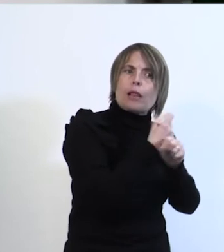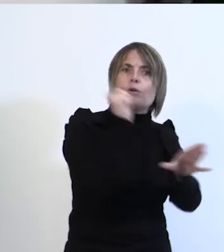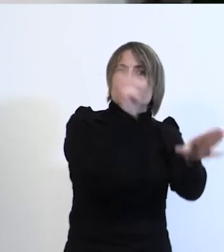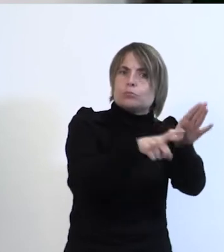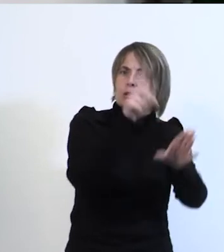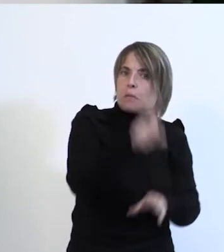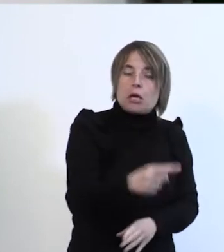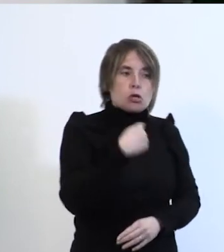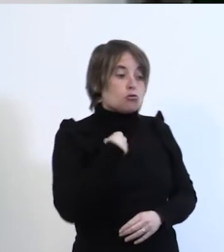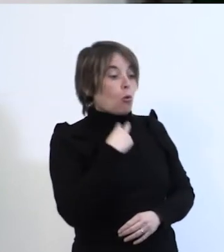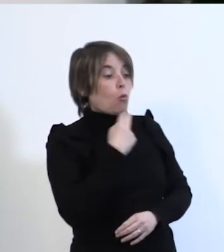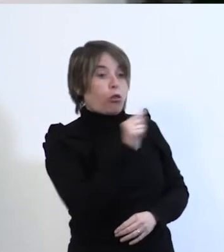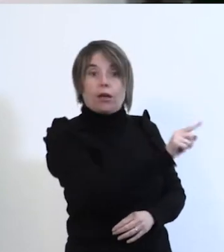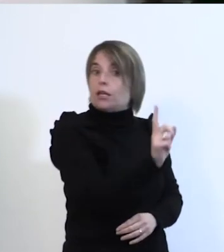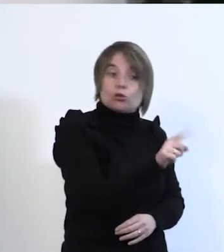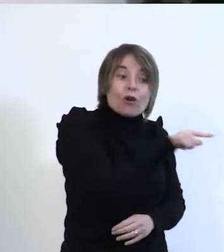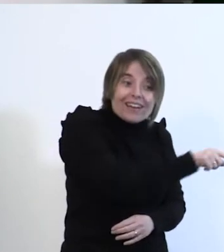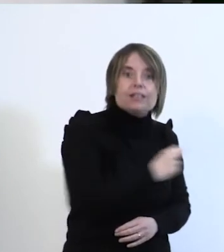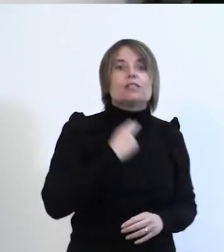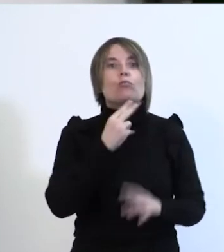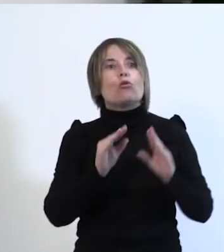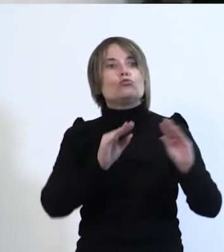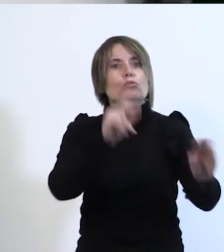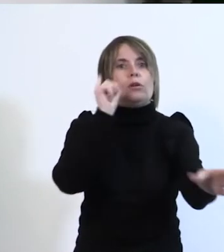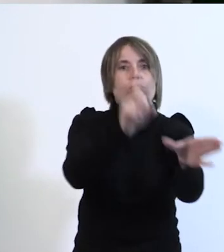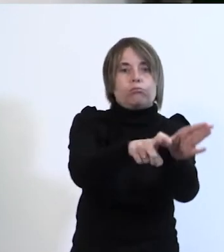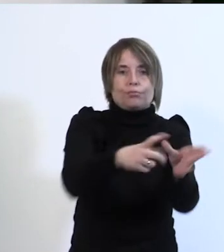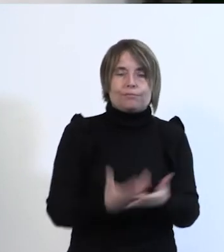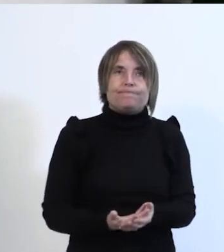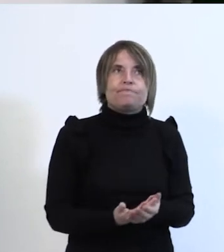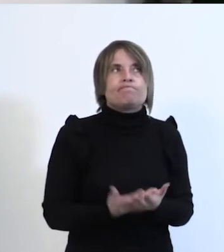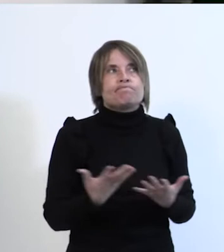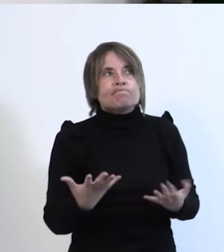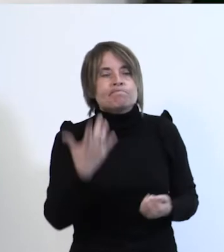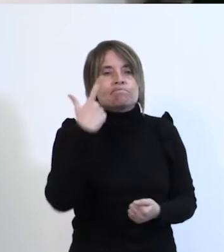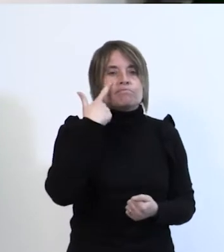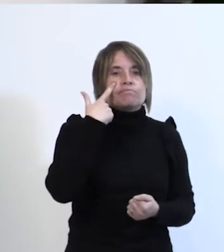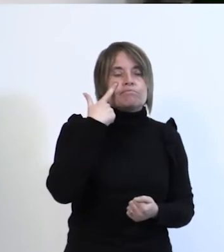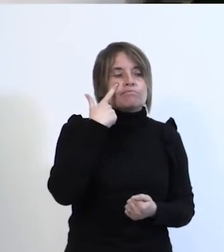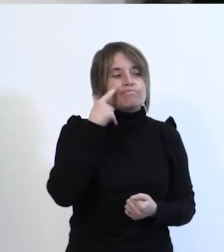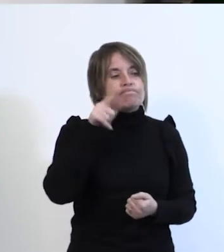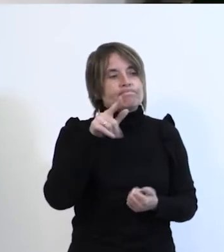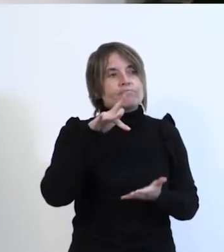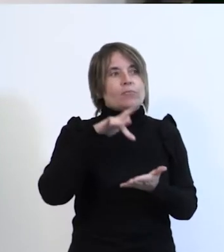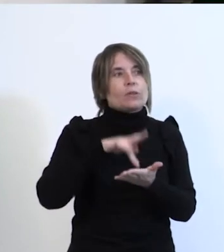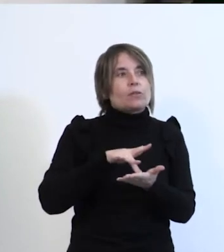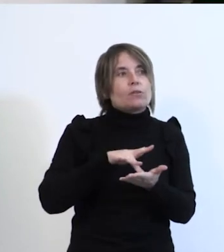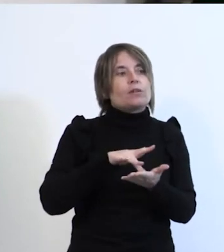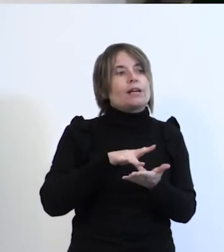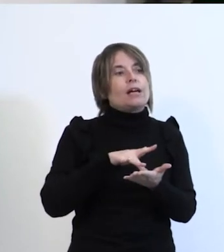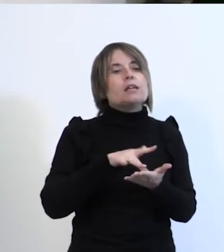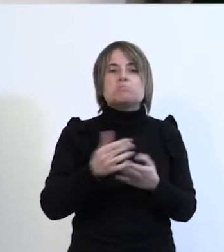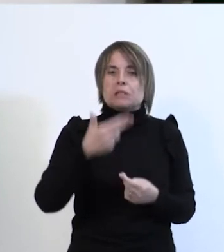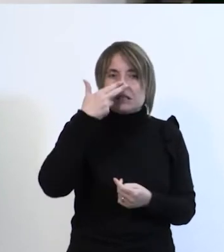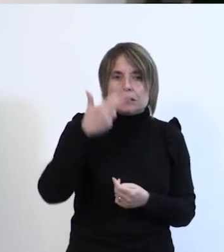sexuales. Yo no voy a hablar por ellas, ellas hablan por ellas mismas. Entonces, digamos, ocurre